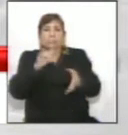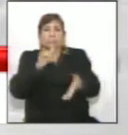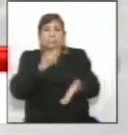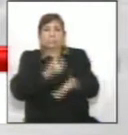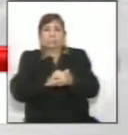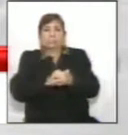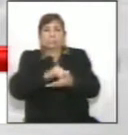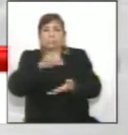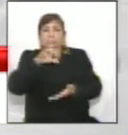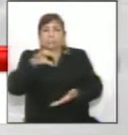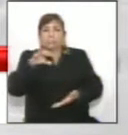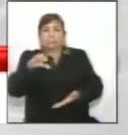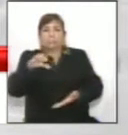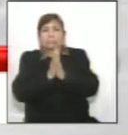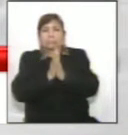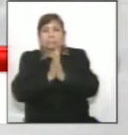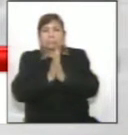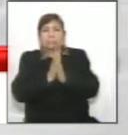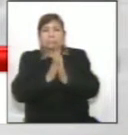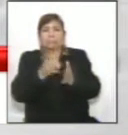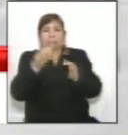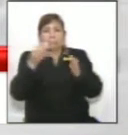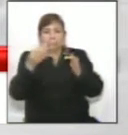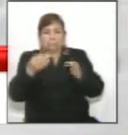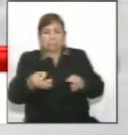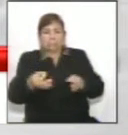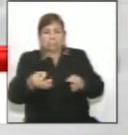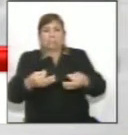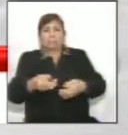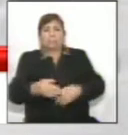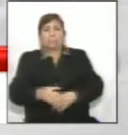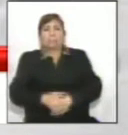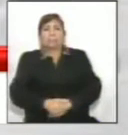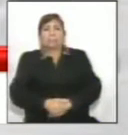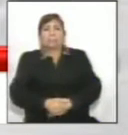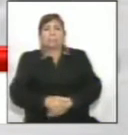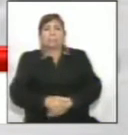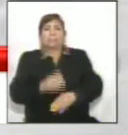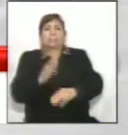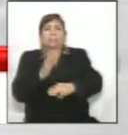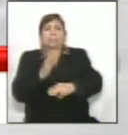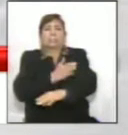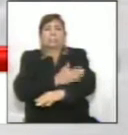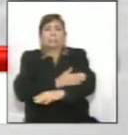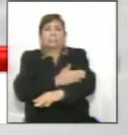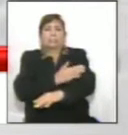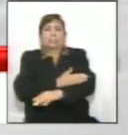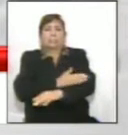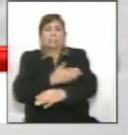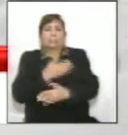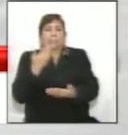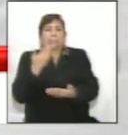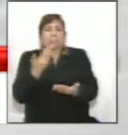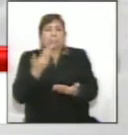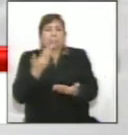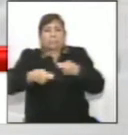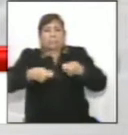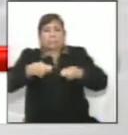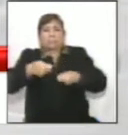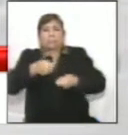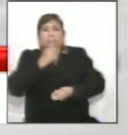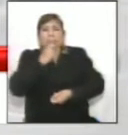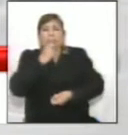demanda recibir de manera real y efectiva el desarrollo que debería llegar con la inversión privada y